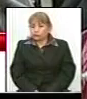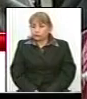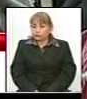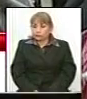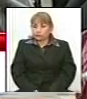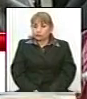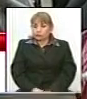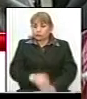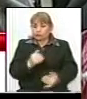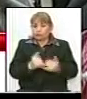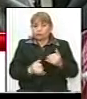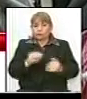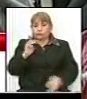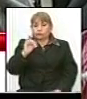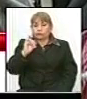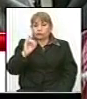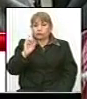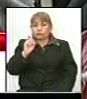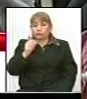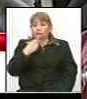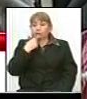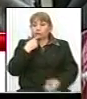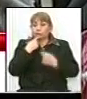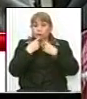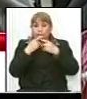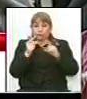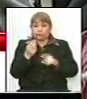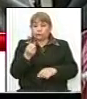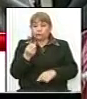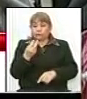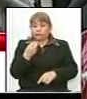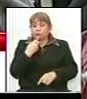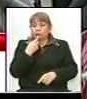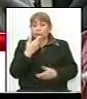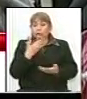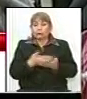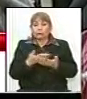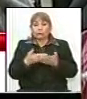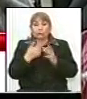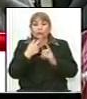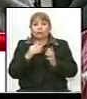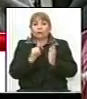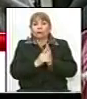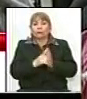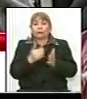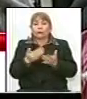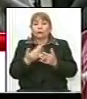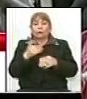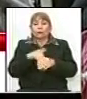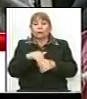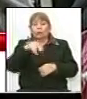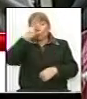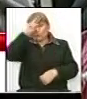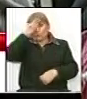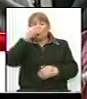último publicado en MINSA es del 2012, al menos el que encontré publicado, y mencionan de que en el Perú, ¿cuáles son las condiciones que